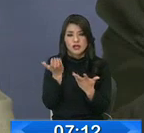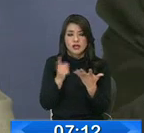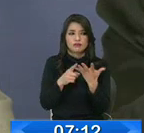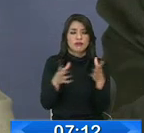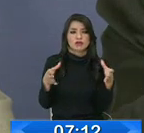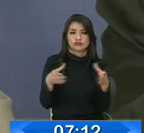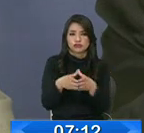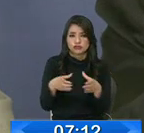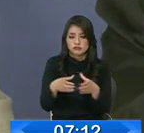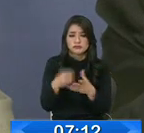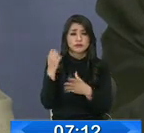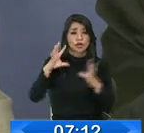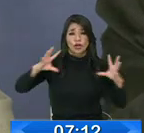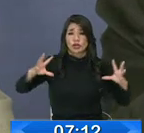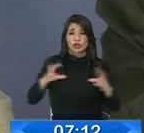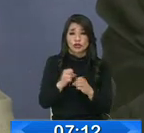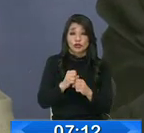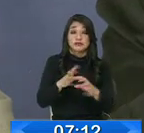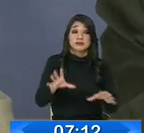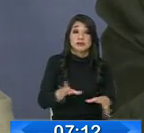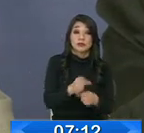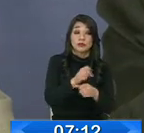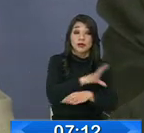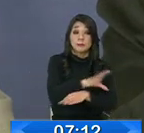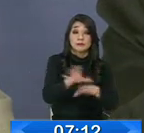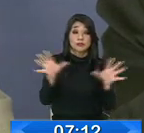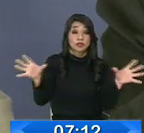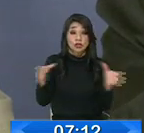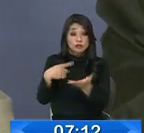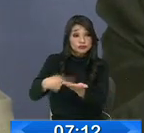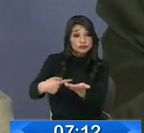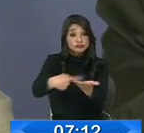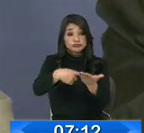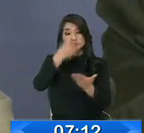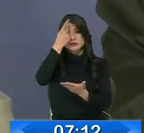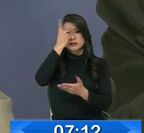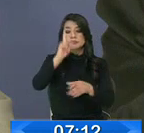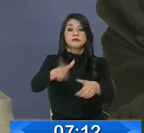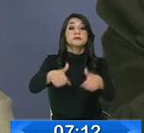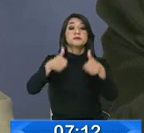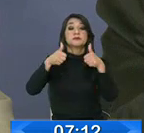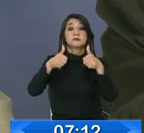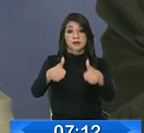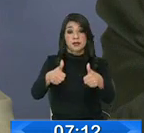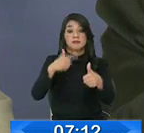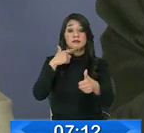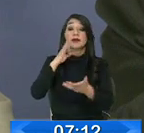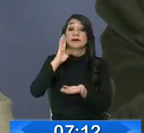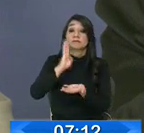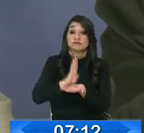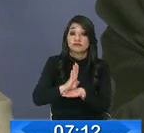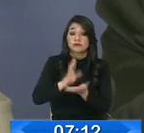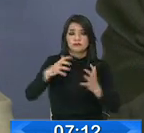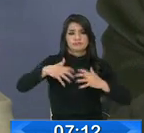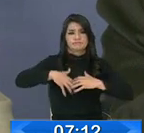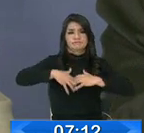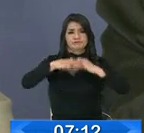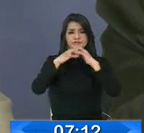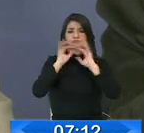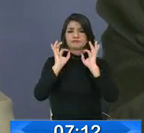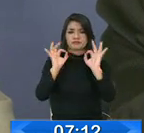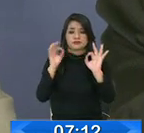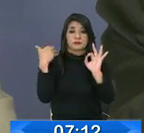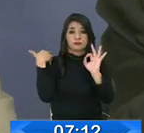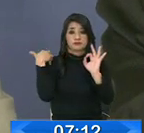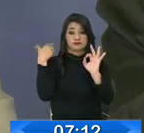asociaciones, Seguro Social Campesino, podremos tomar las mejores decisiones para garantizar el